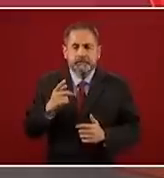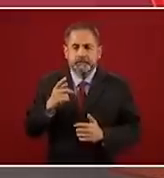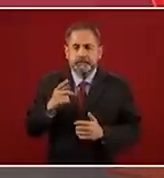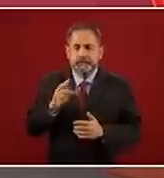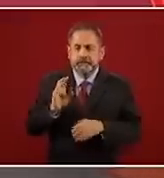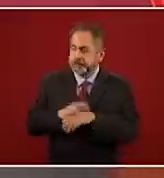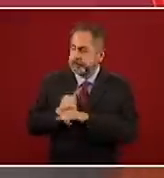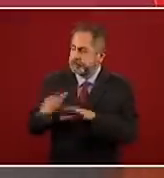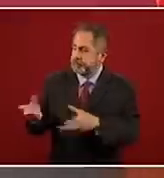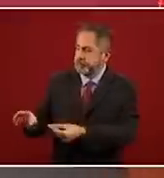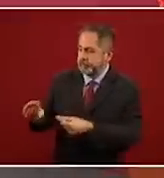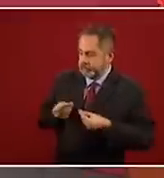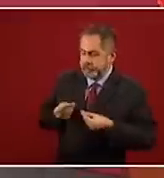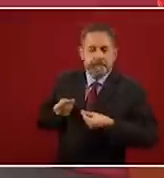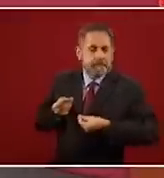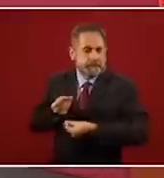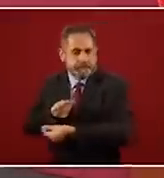contar con información,